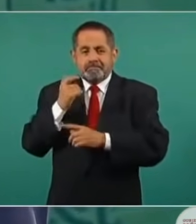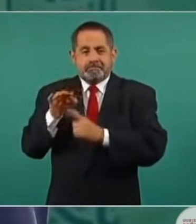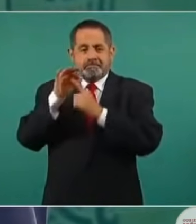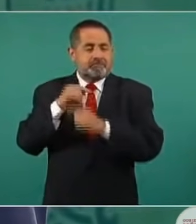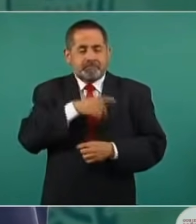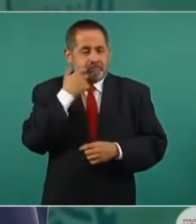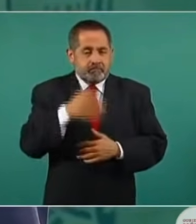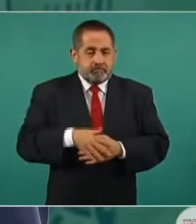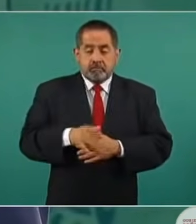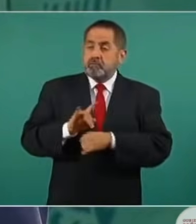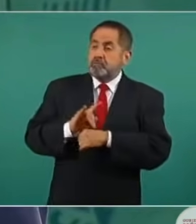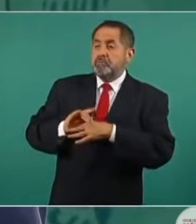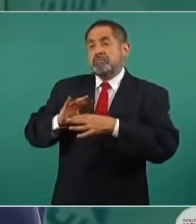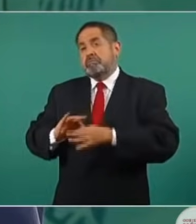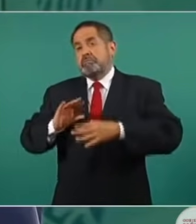finjan,